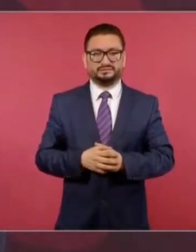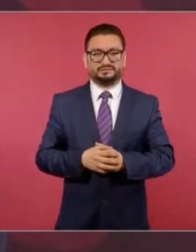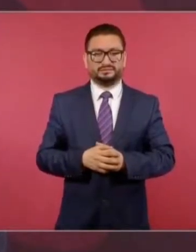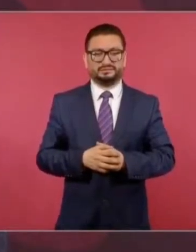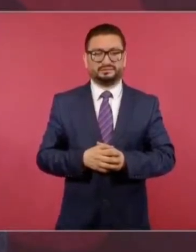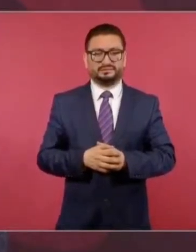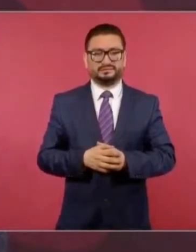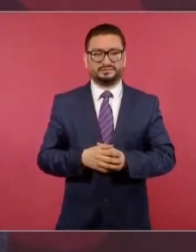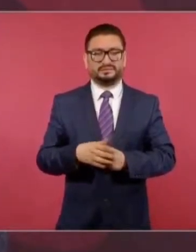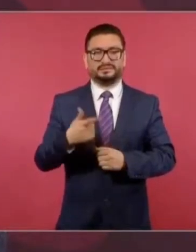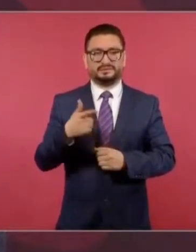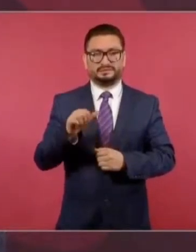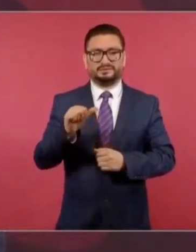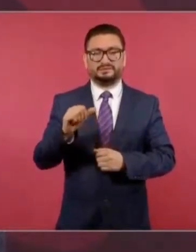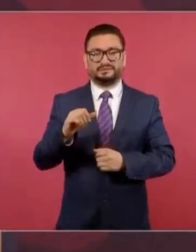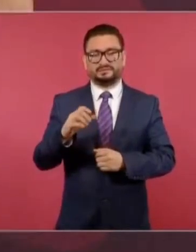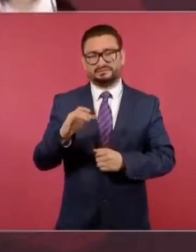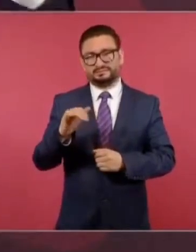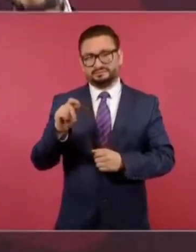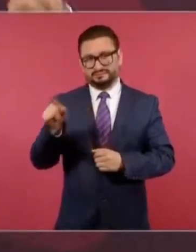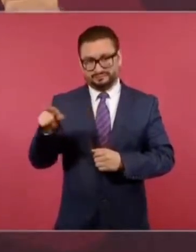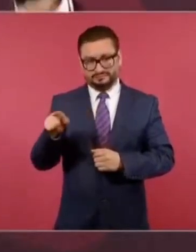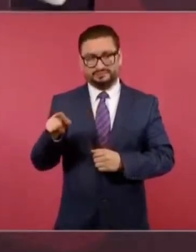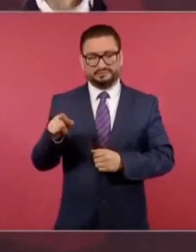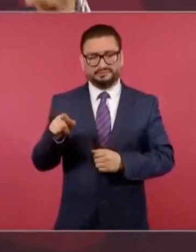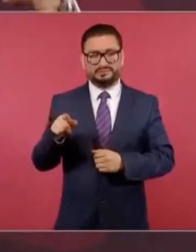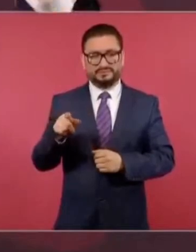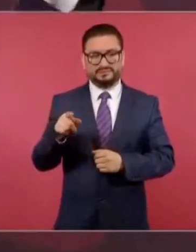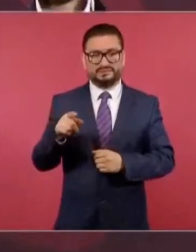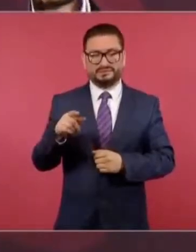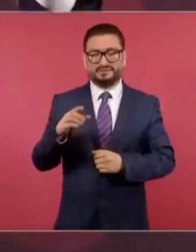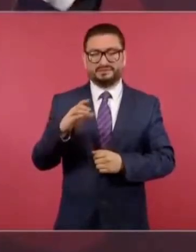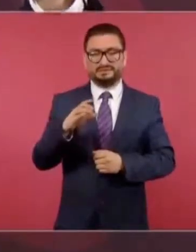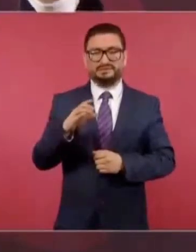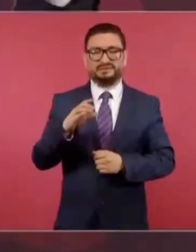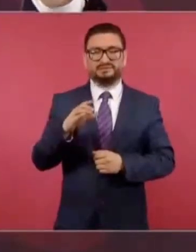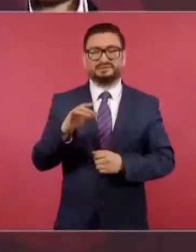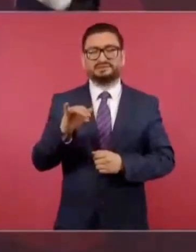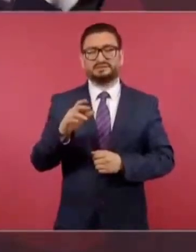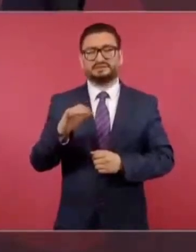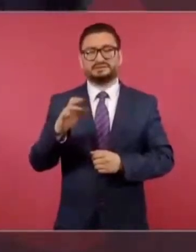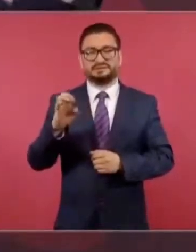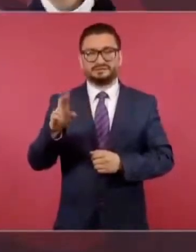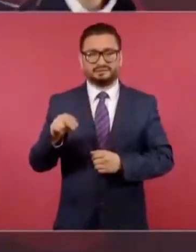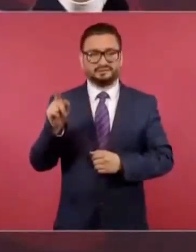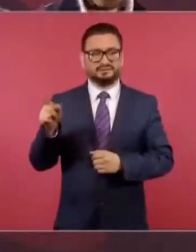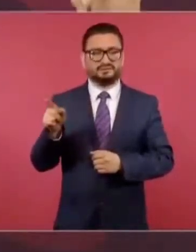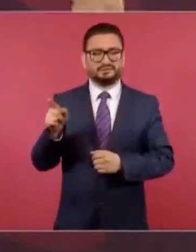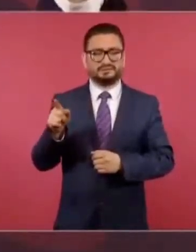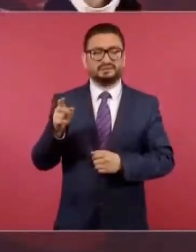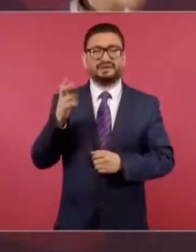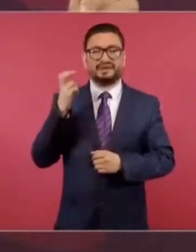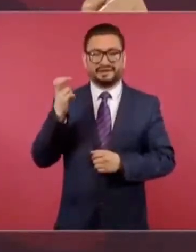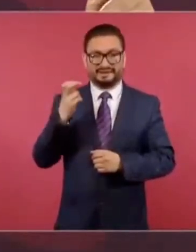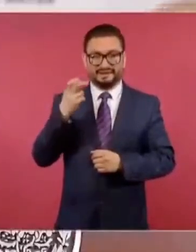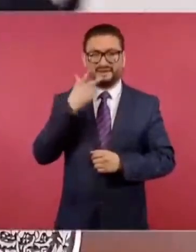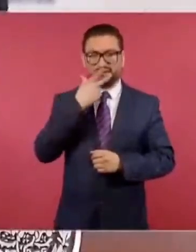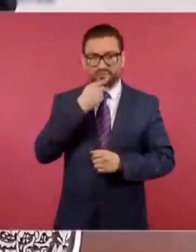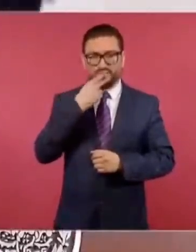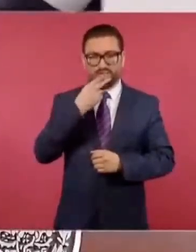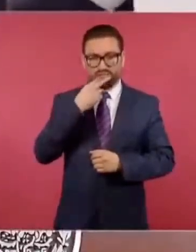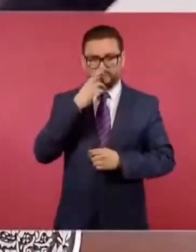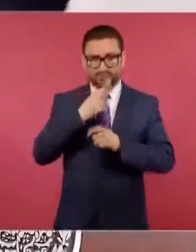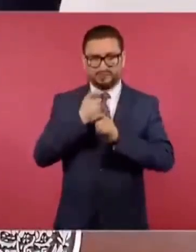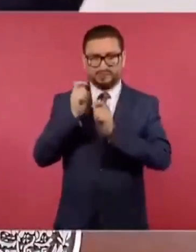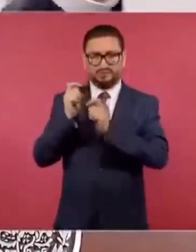GEAISA, o sea, CISEN, que por cierto ese señor en el CISEN